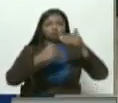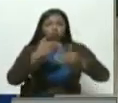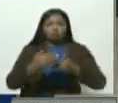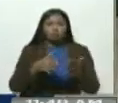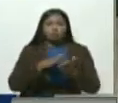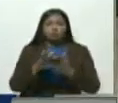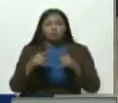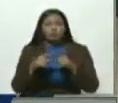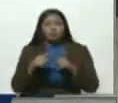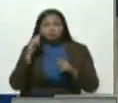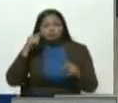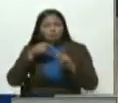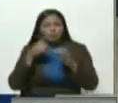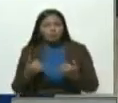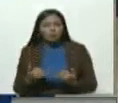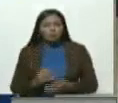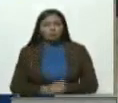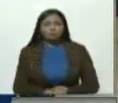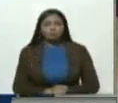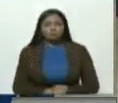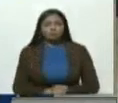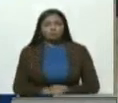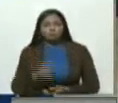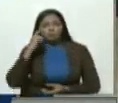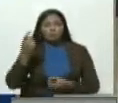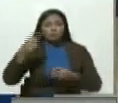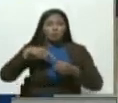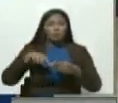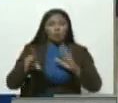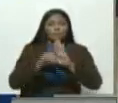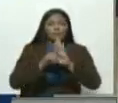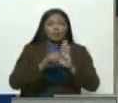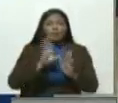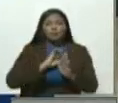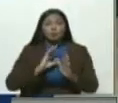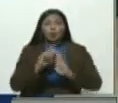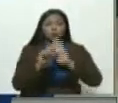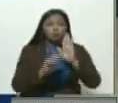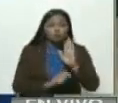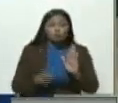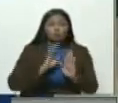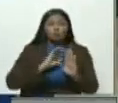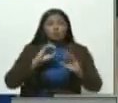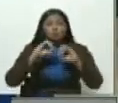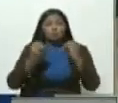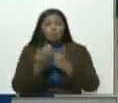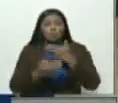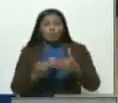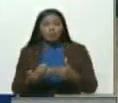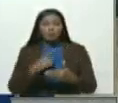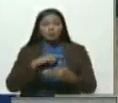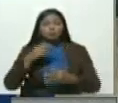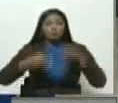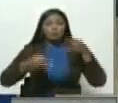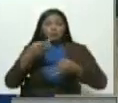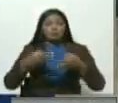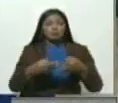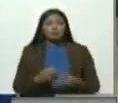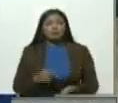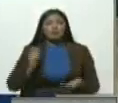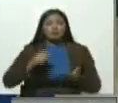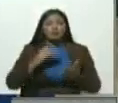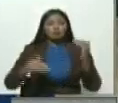sobre la definición anclada a la ley, a la Constitución y a la ley orgánica del Tribunal Supremo